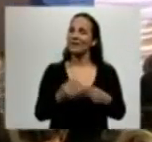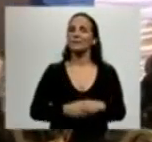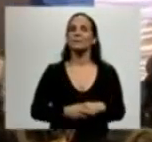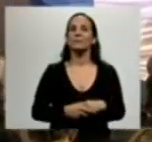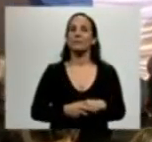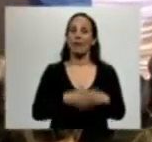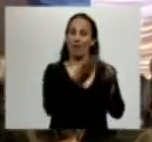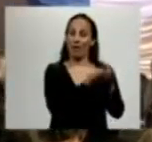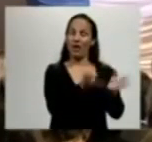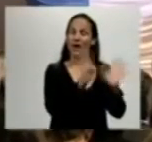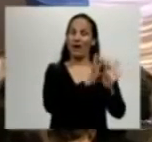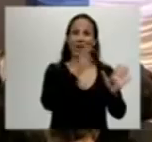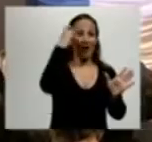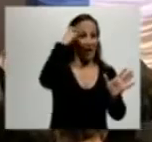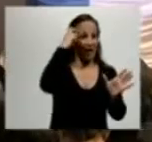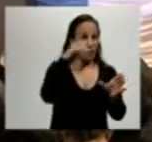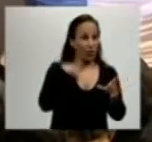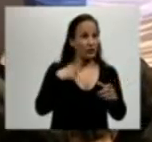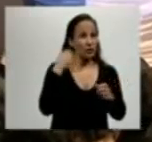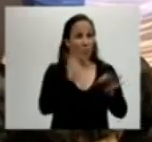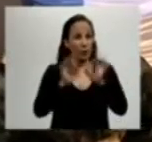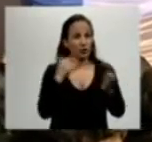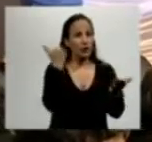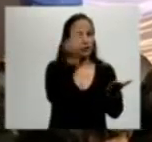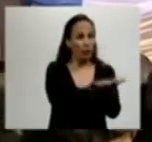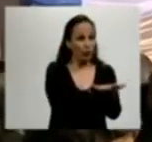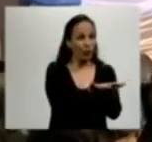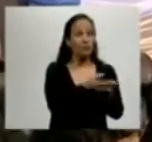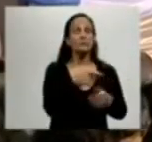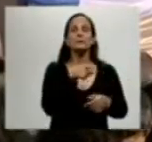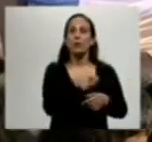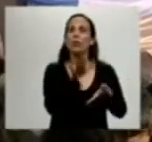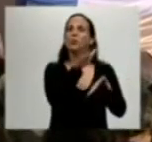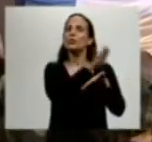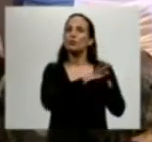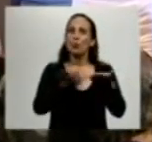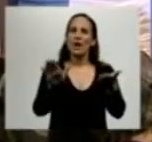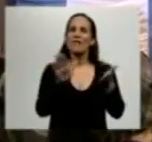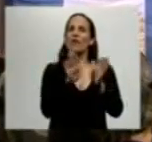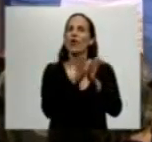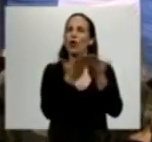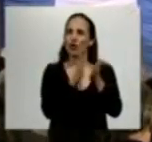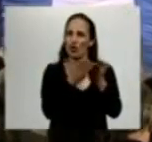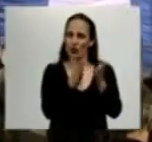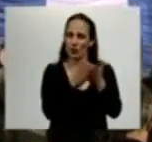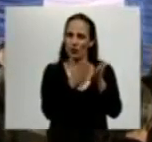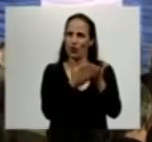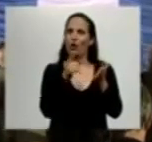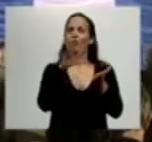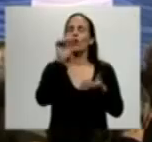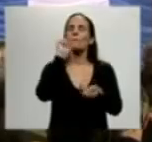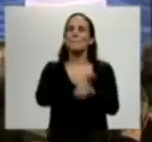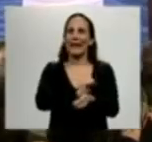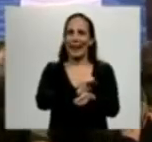al Parlamento un proyecto de nuevo Código de Procedimiento Penal